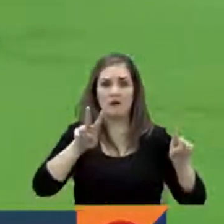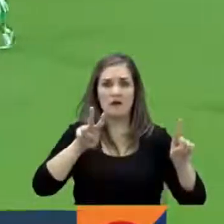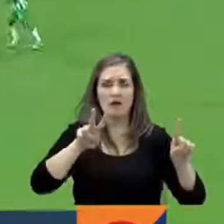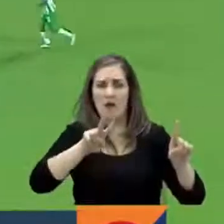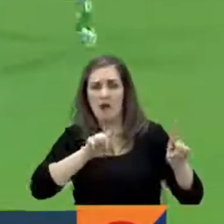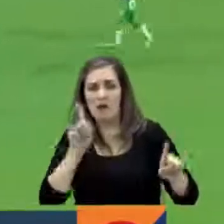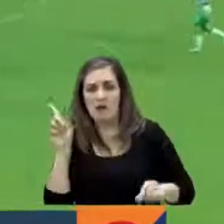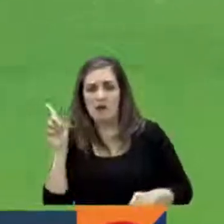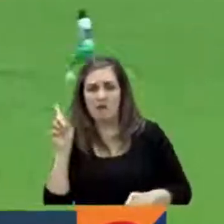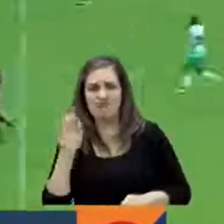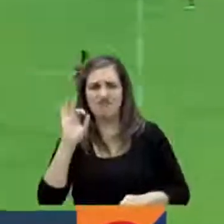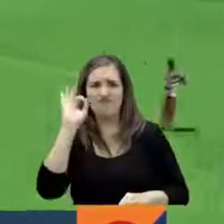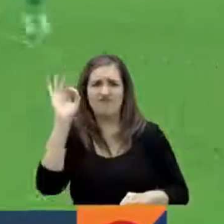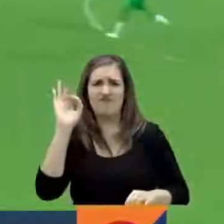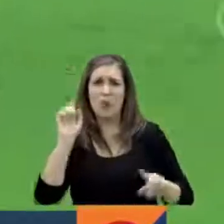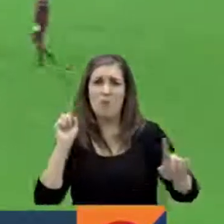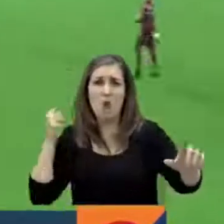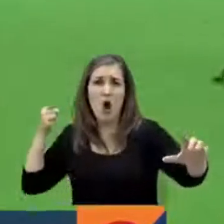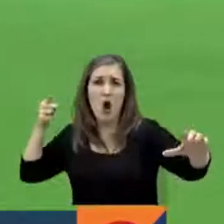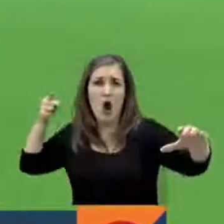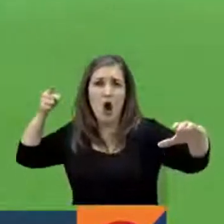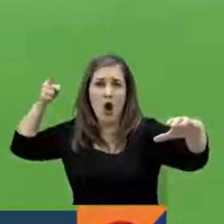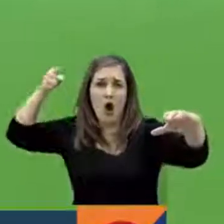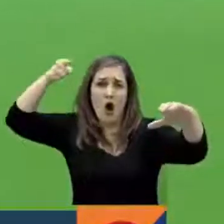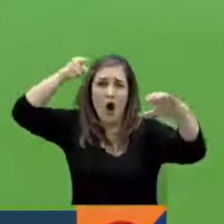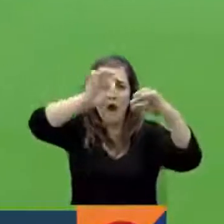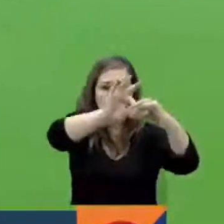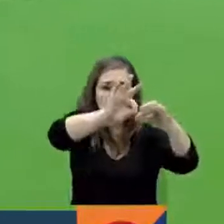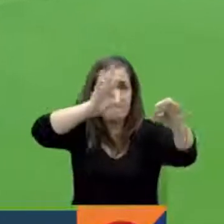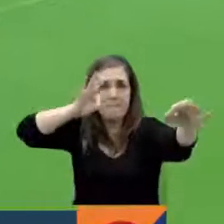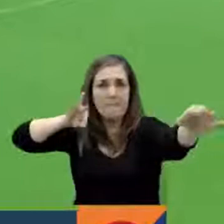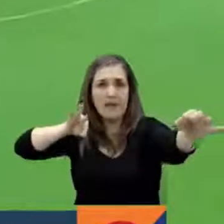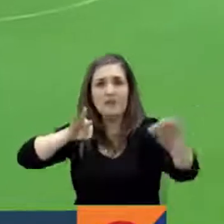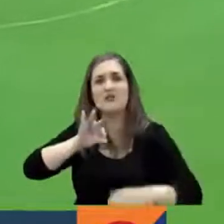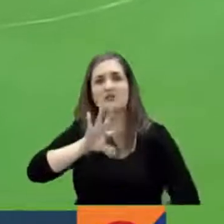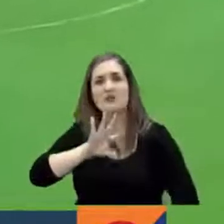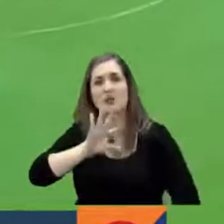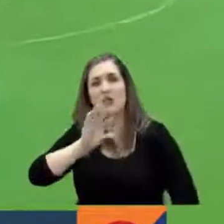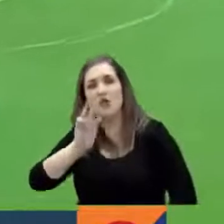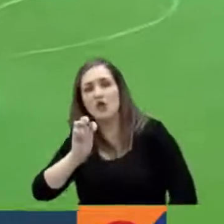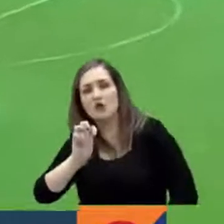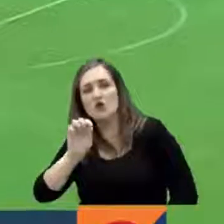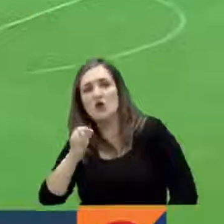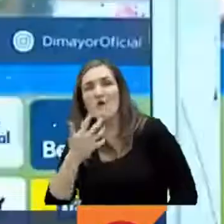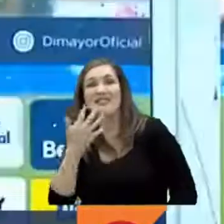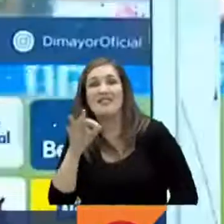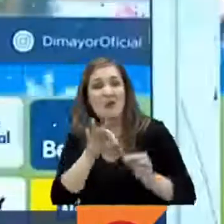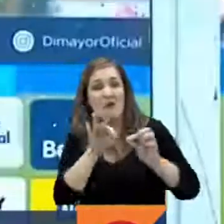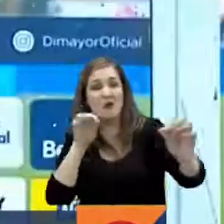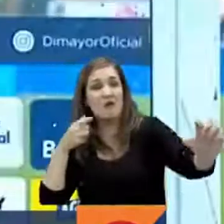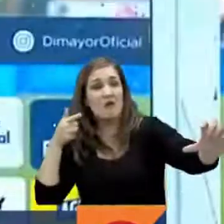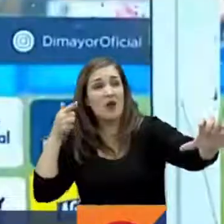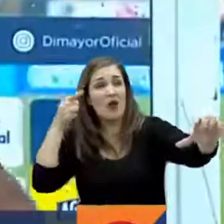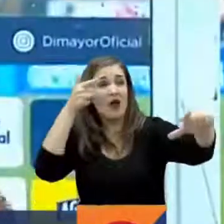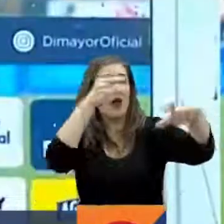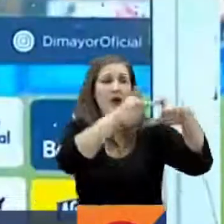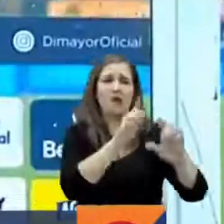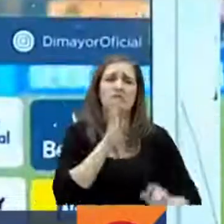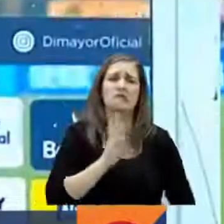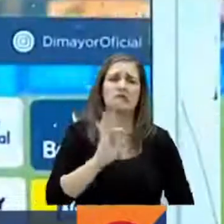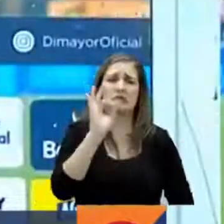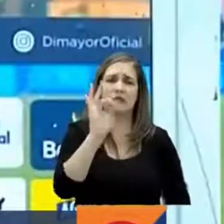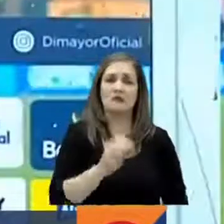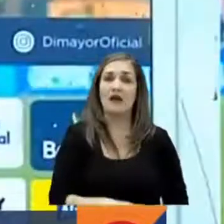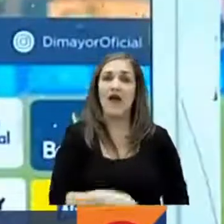temporada. 58.5 metros para que Gerson Candelo le diera ventaja al verdolaga. Llega en el